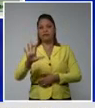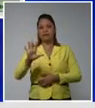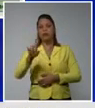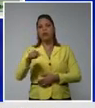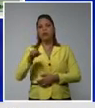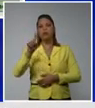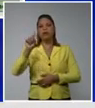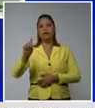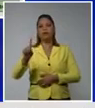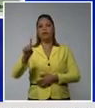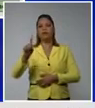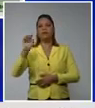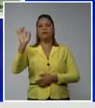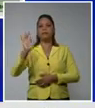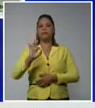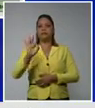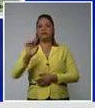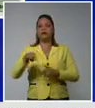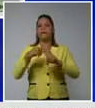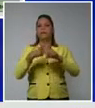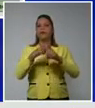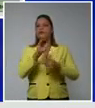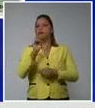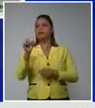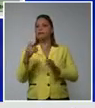285,1 por 100.000 habitantes.